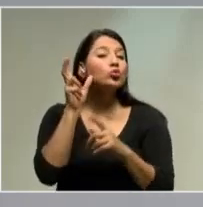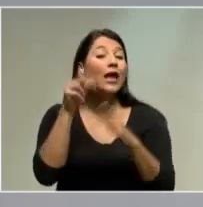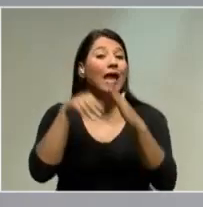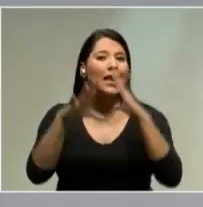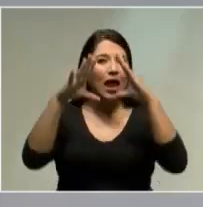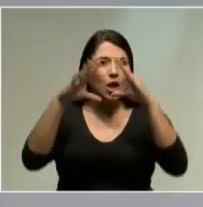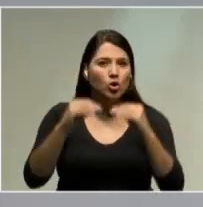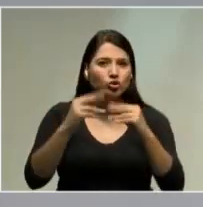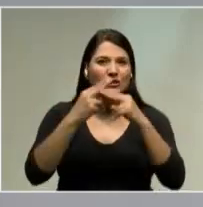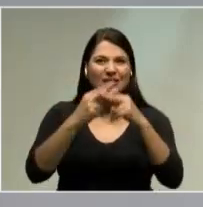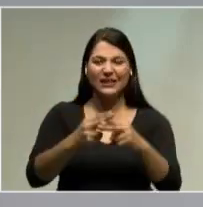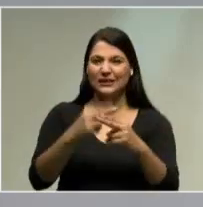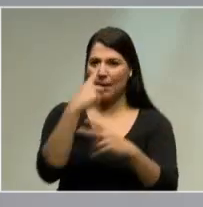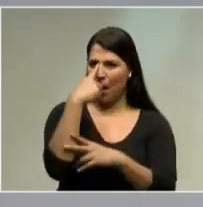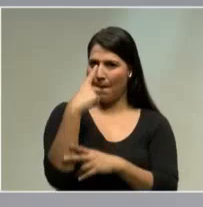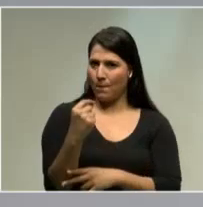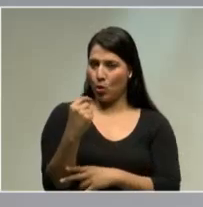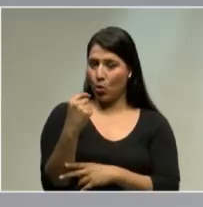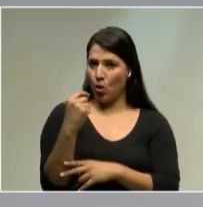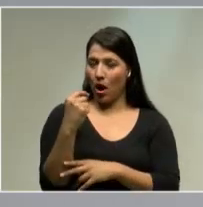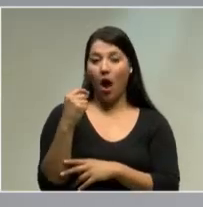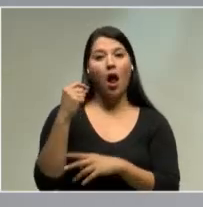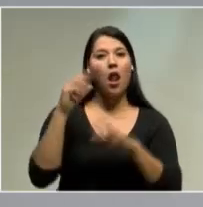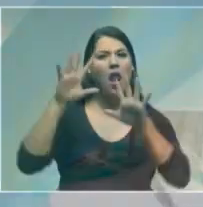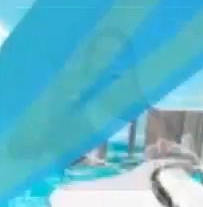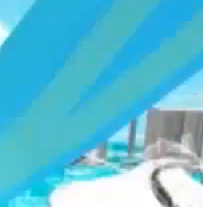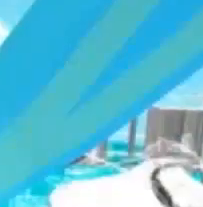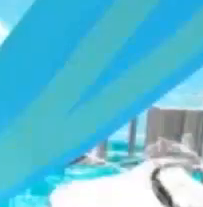misteriosa bruja leona.